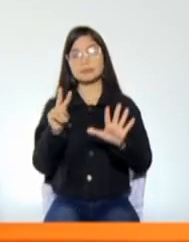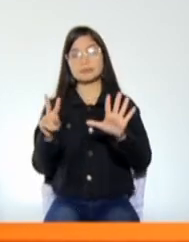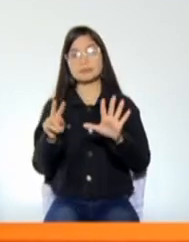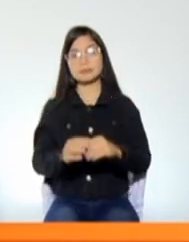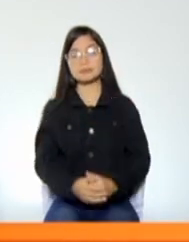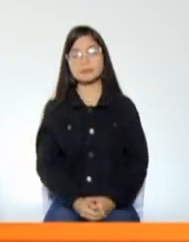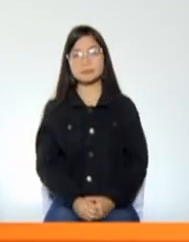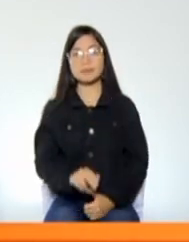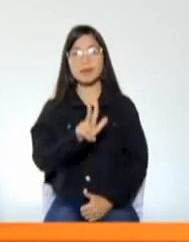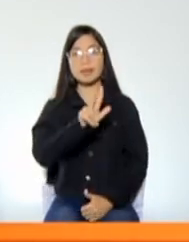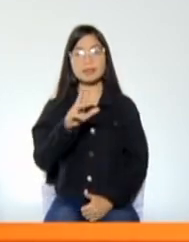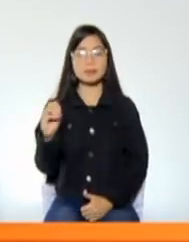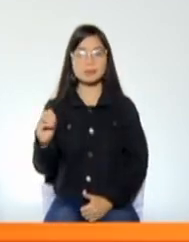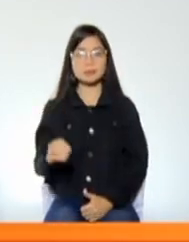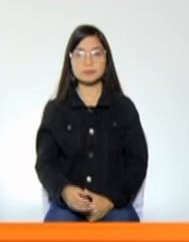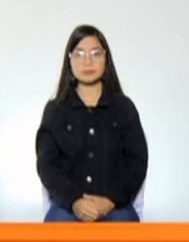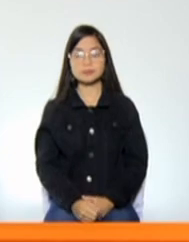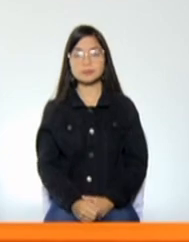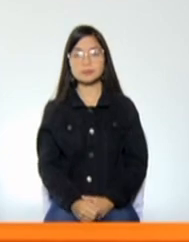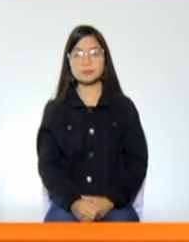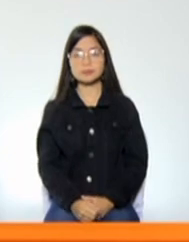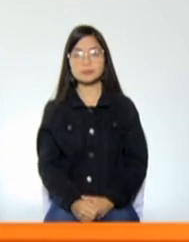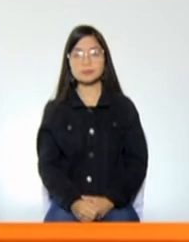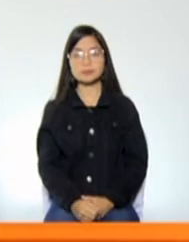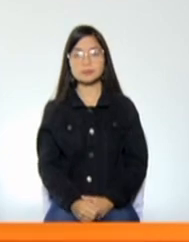27, 30,